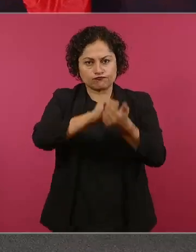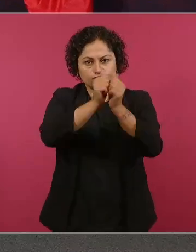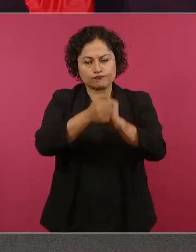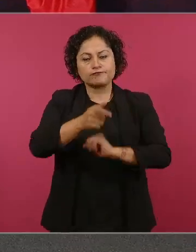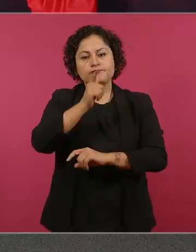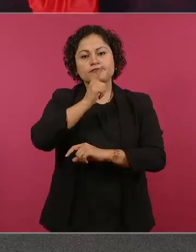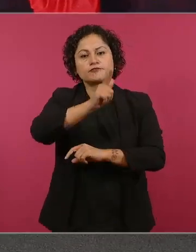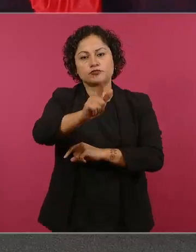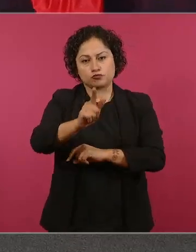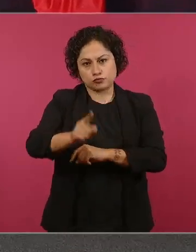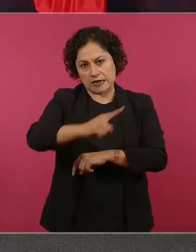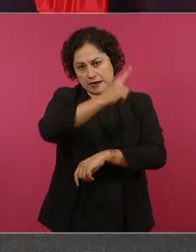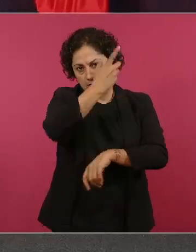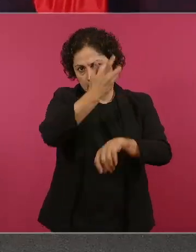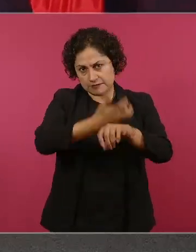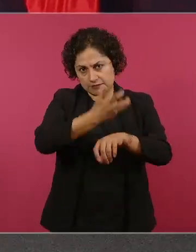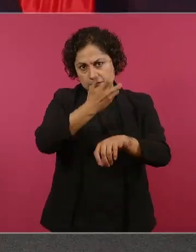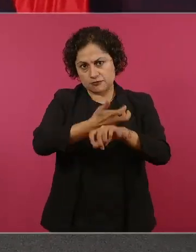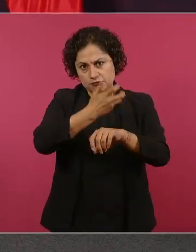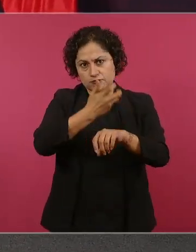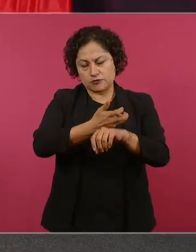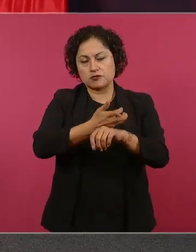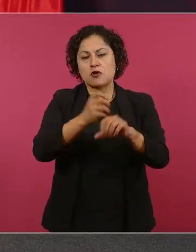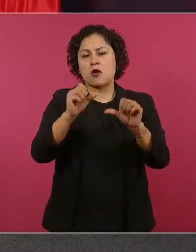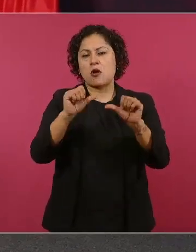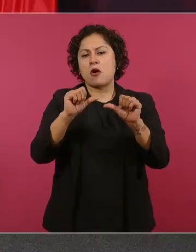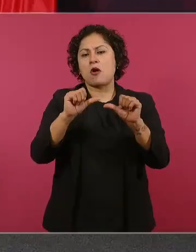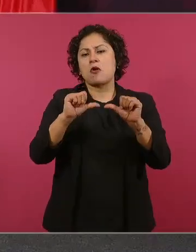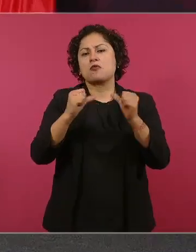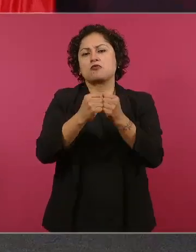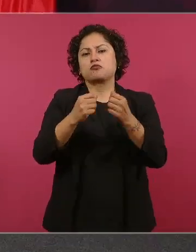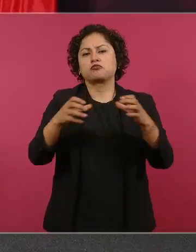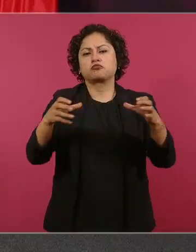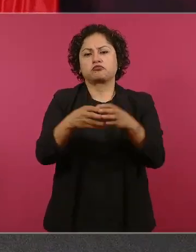del extranjero, una sociedad con